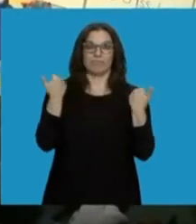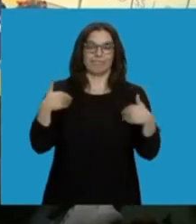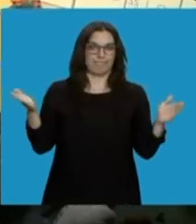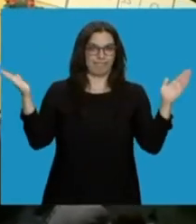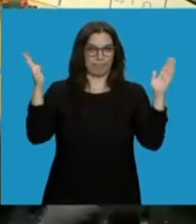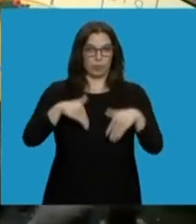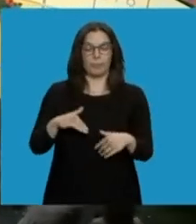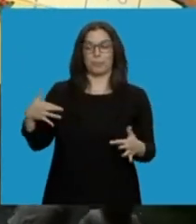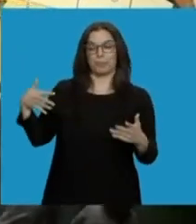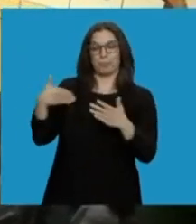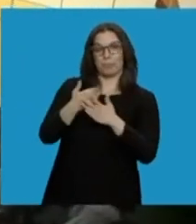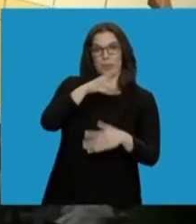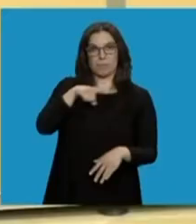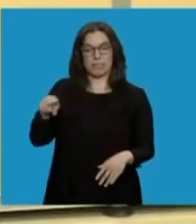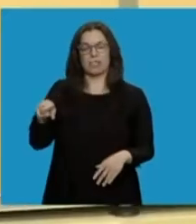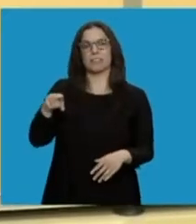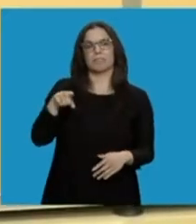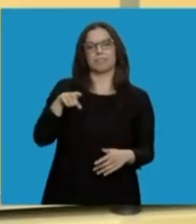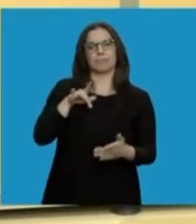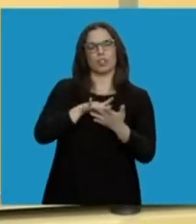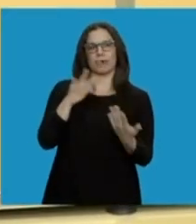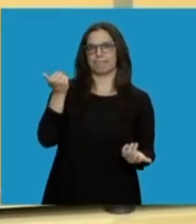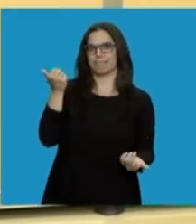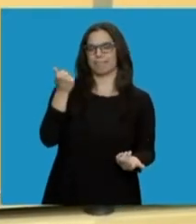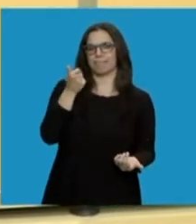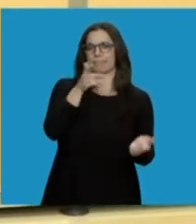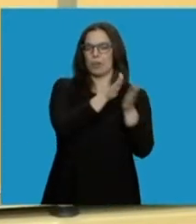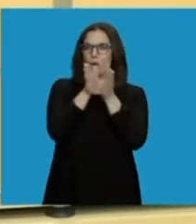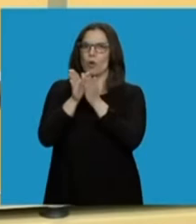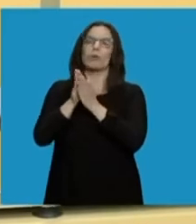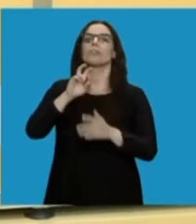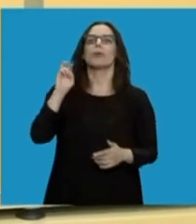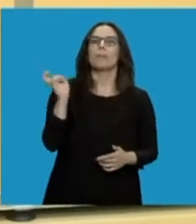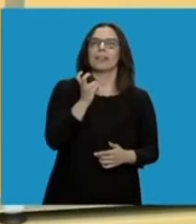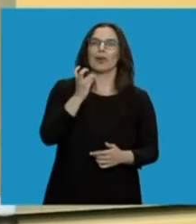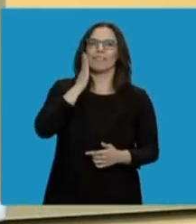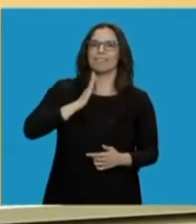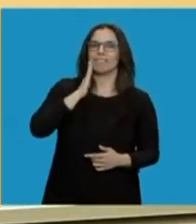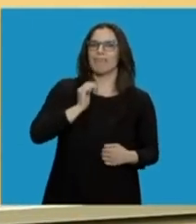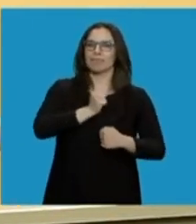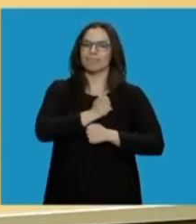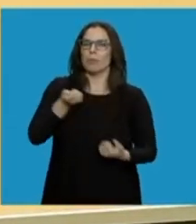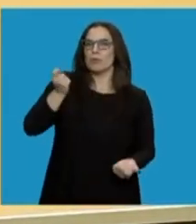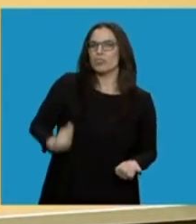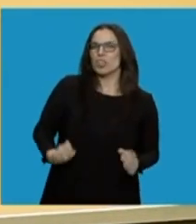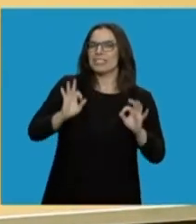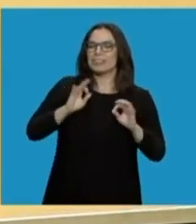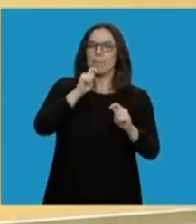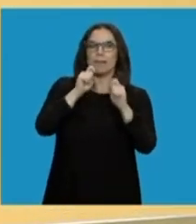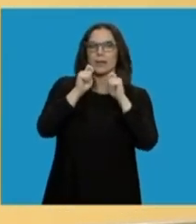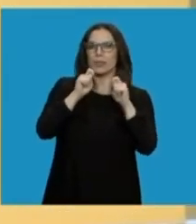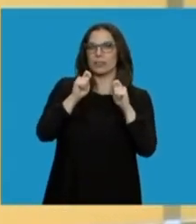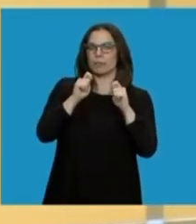lo largo de estos meses hemos tenido que despedir a compañeros muy queridos, a profesionales del periodismo que han dejado no